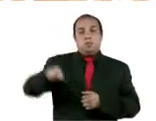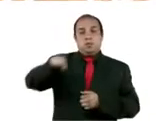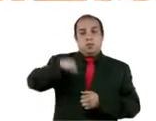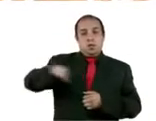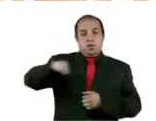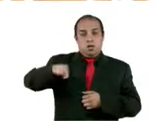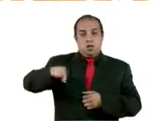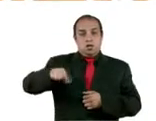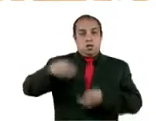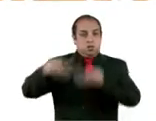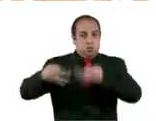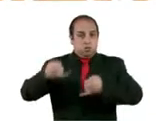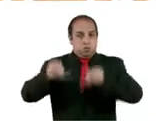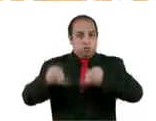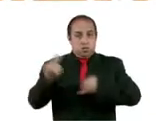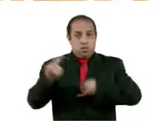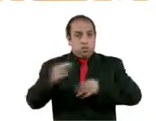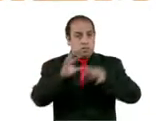explicarlo.